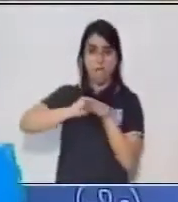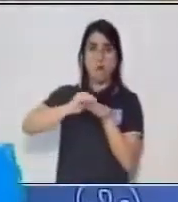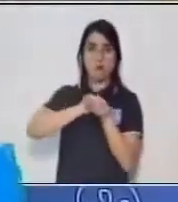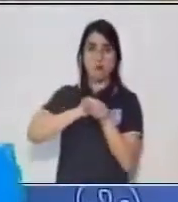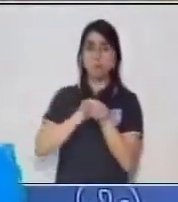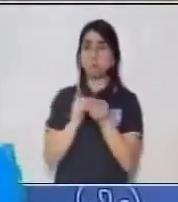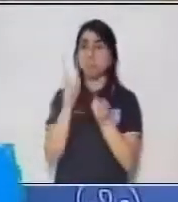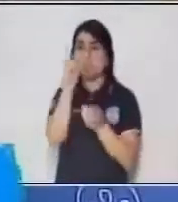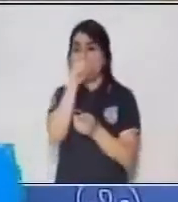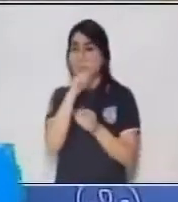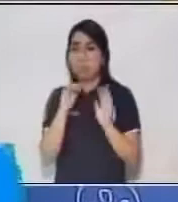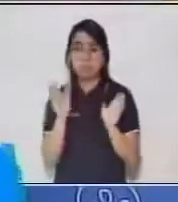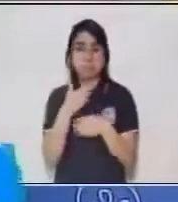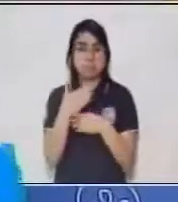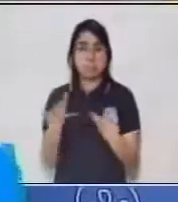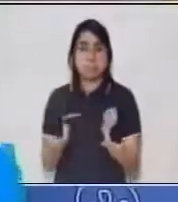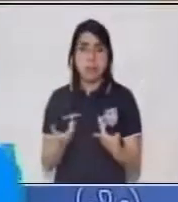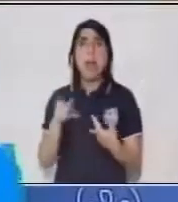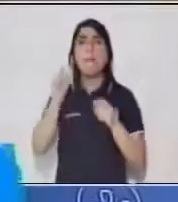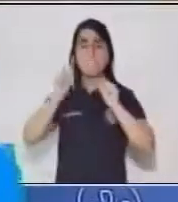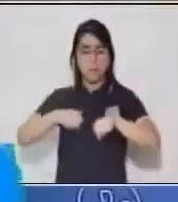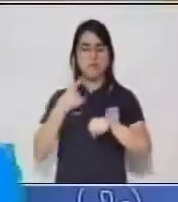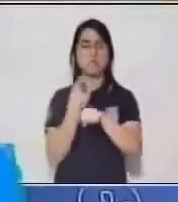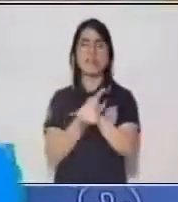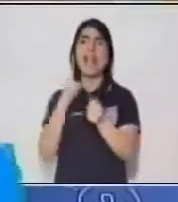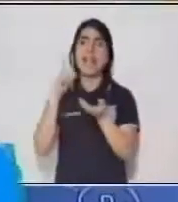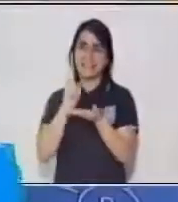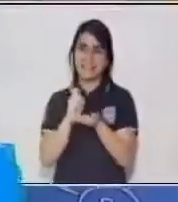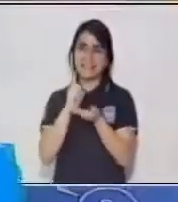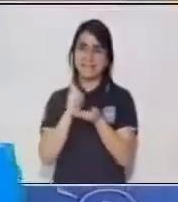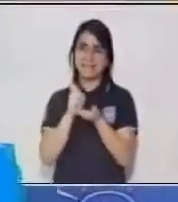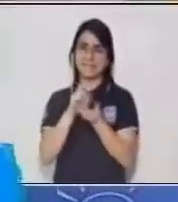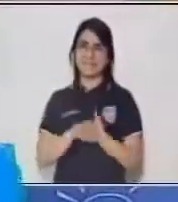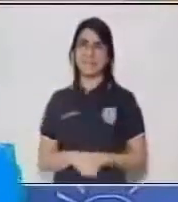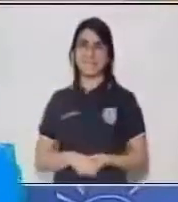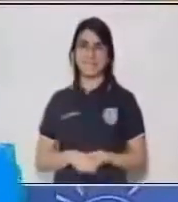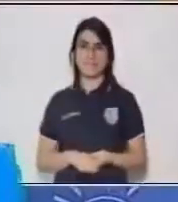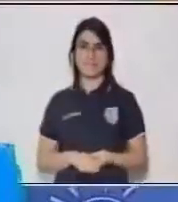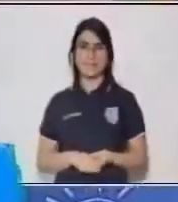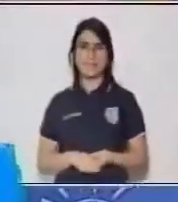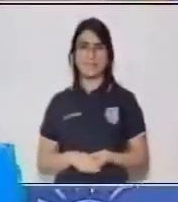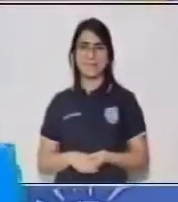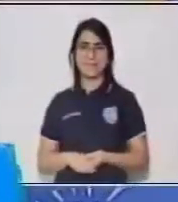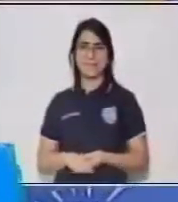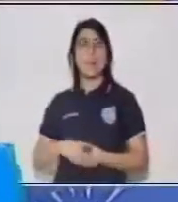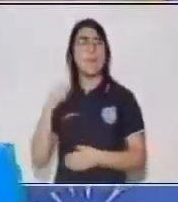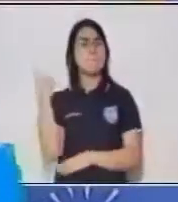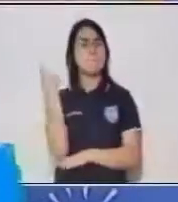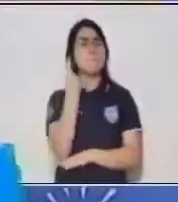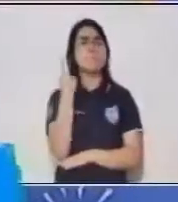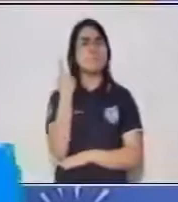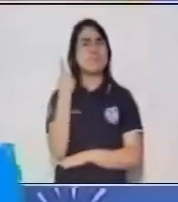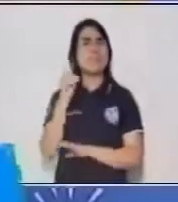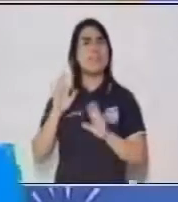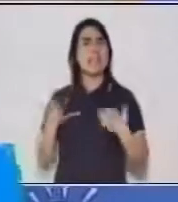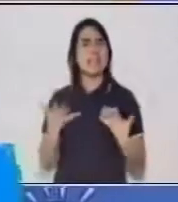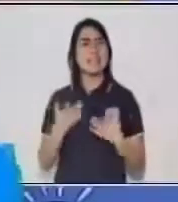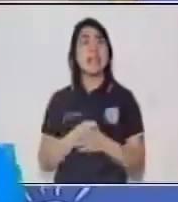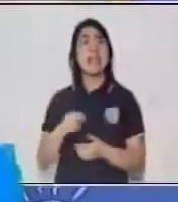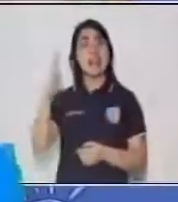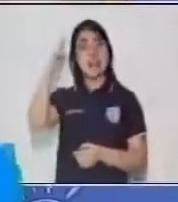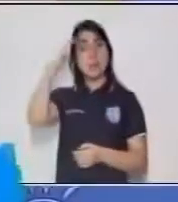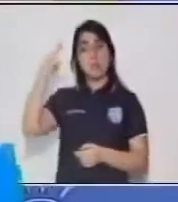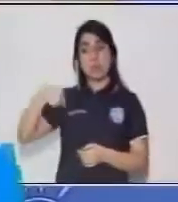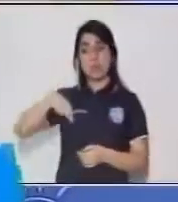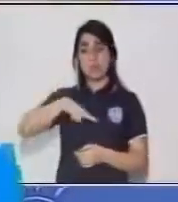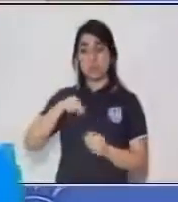si no tienes agua y jabón de manera inmediata, que puedas utilizar alcohol en gel. Lo importante, recuerda que nosotros estamos